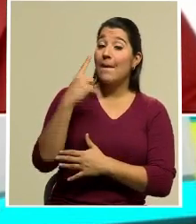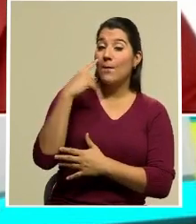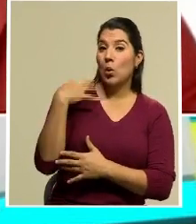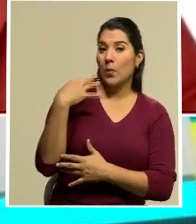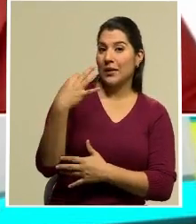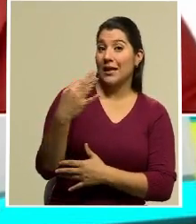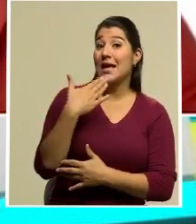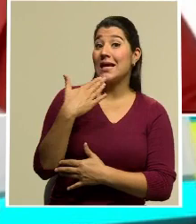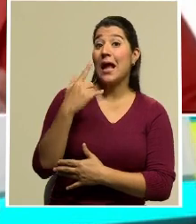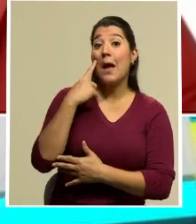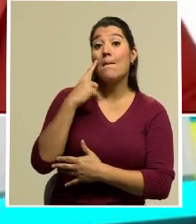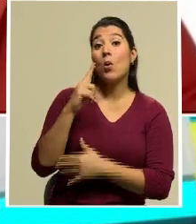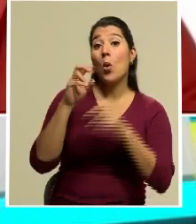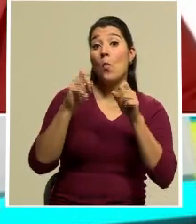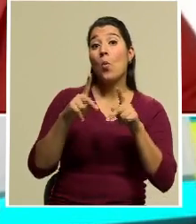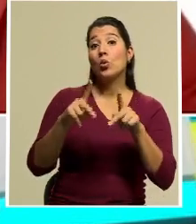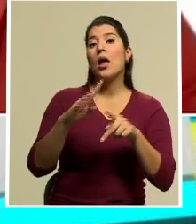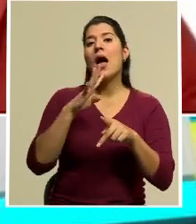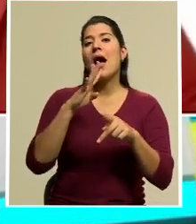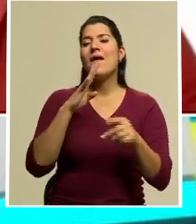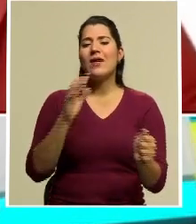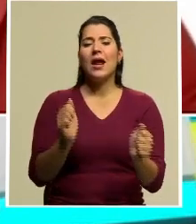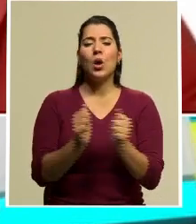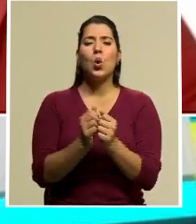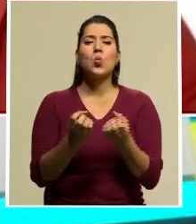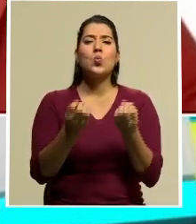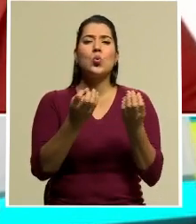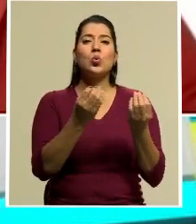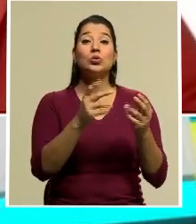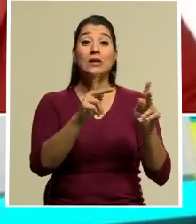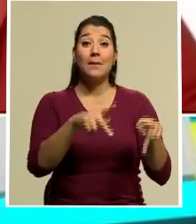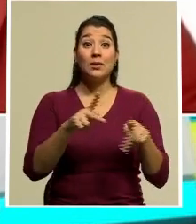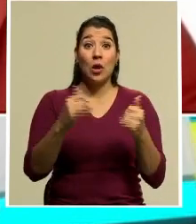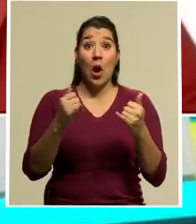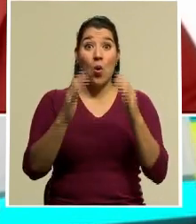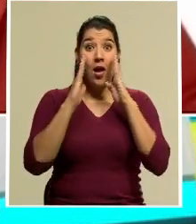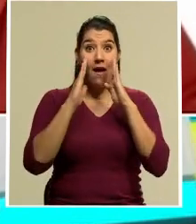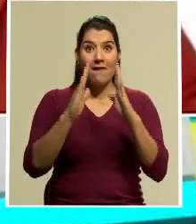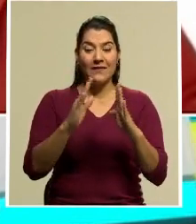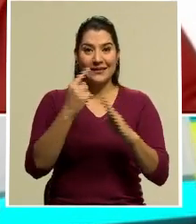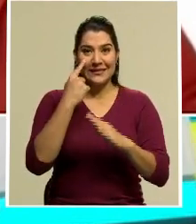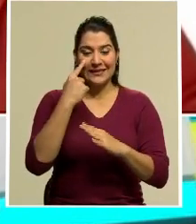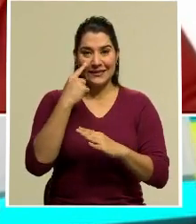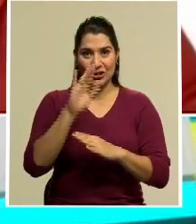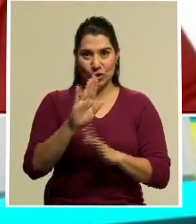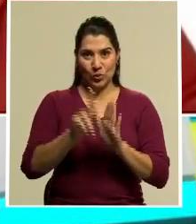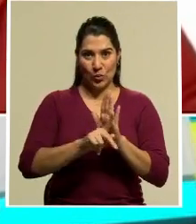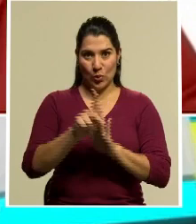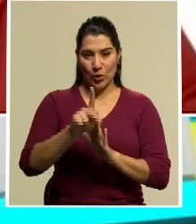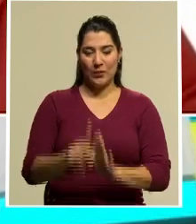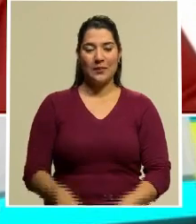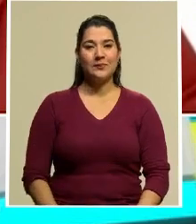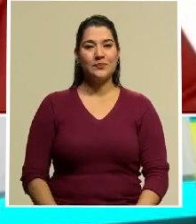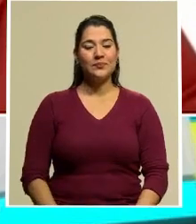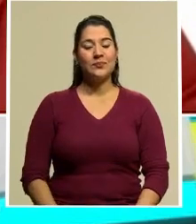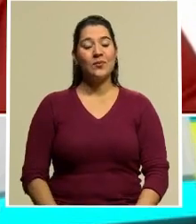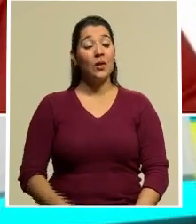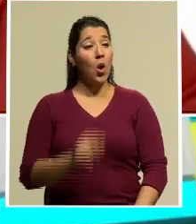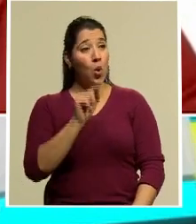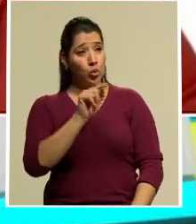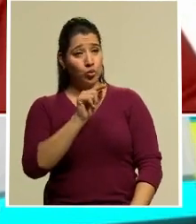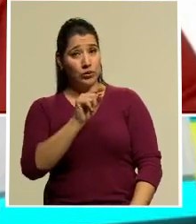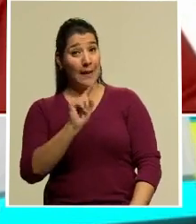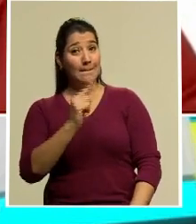oportunidad que me da también de hablar con muchísimas personas que están atentos a su programa. En su caso, una